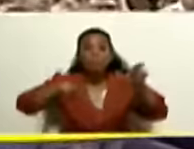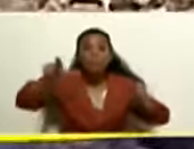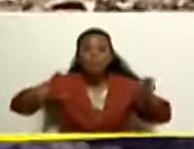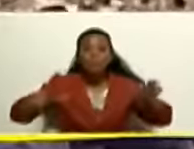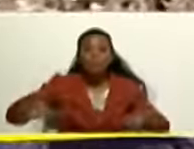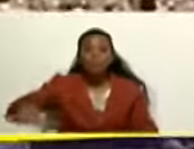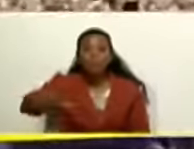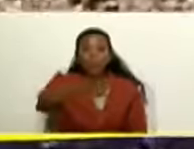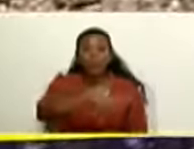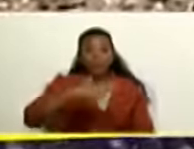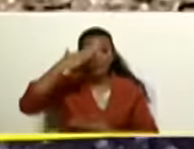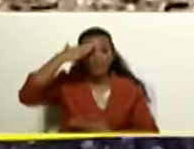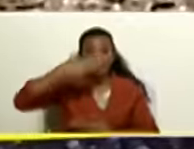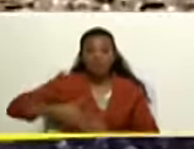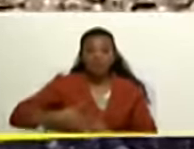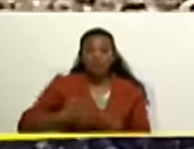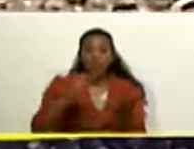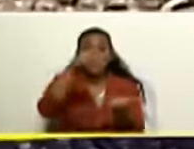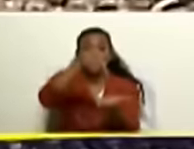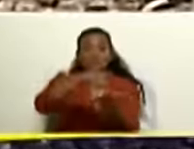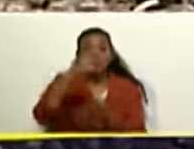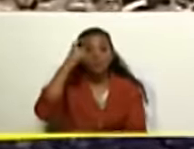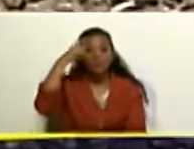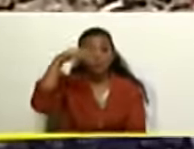efectivos militares presentes,